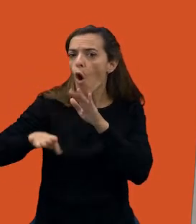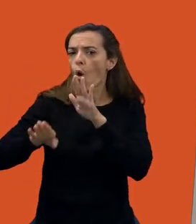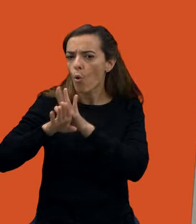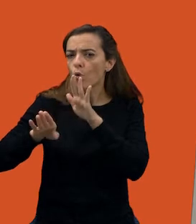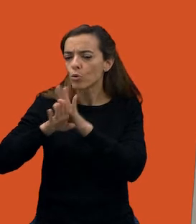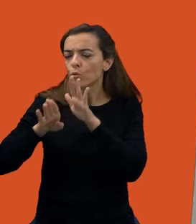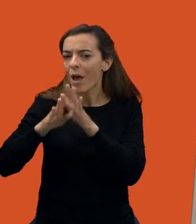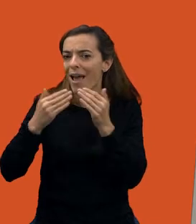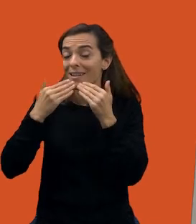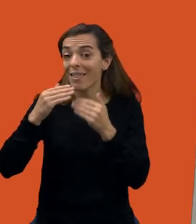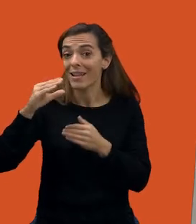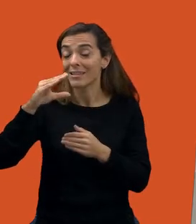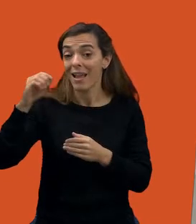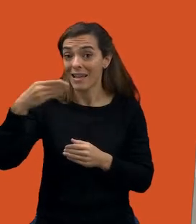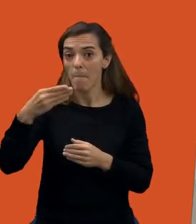CAP,